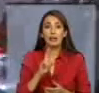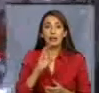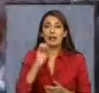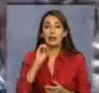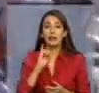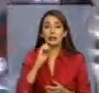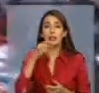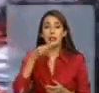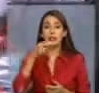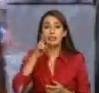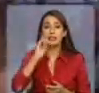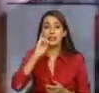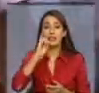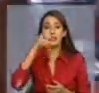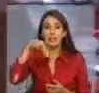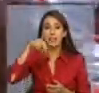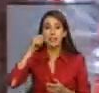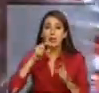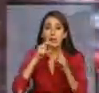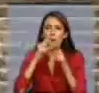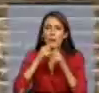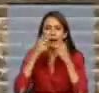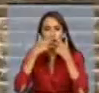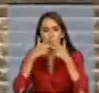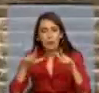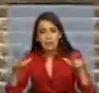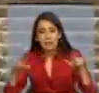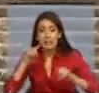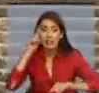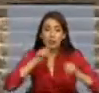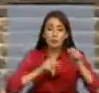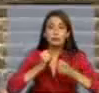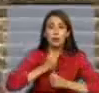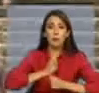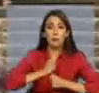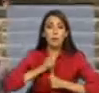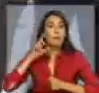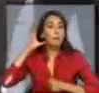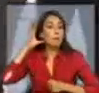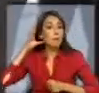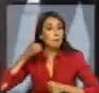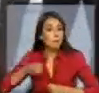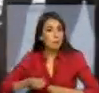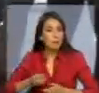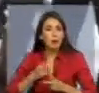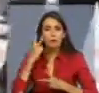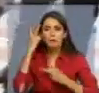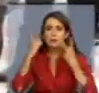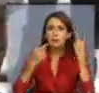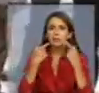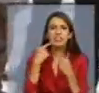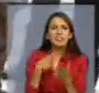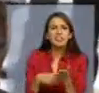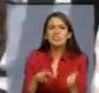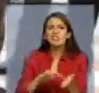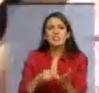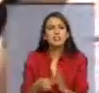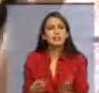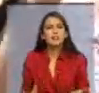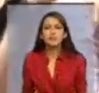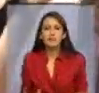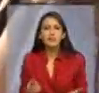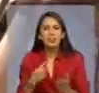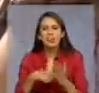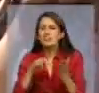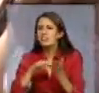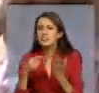Son expresiones lingüísticas heredadas de generación en generación que dejan a los visitantes con la incógnita de conocer qué queremos decir los